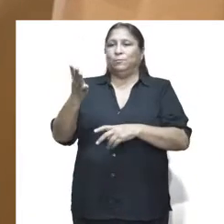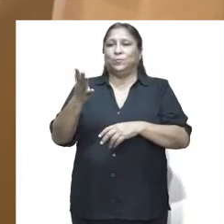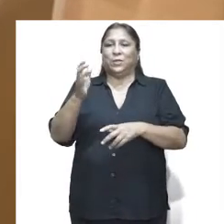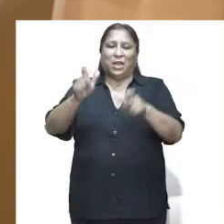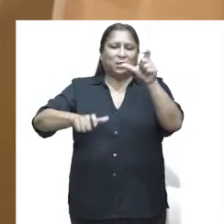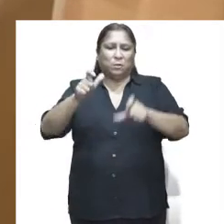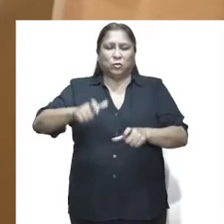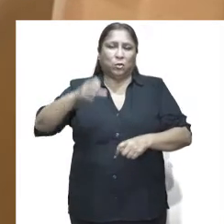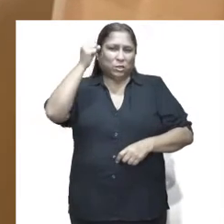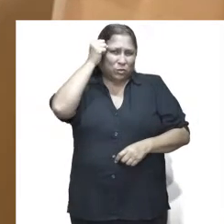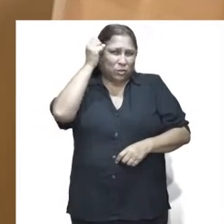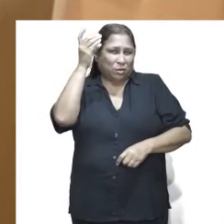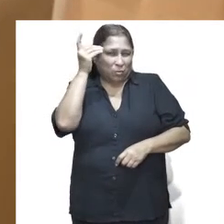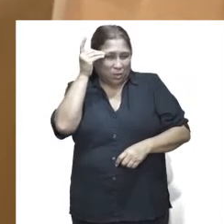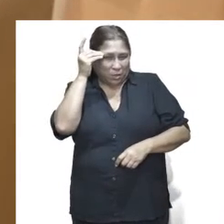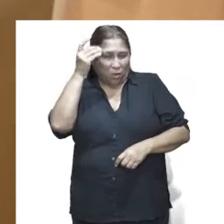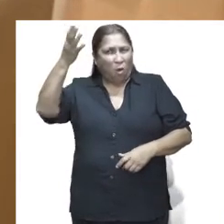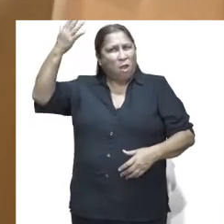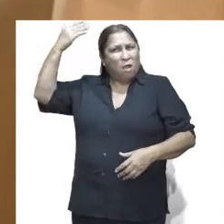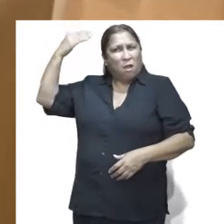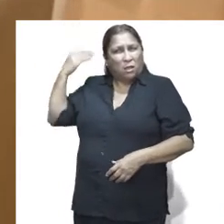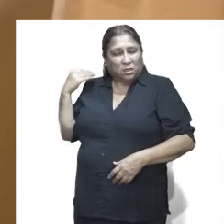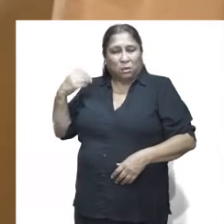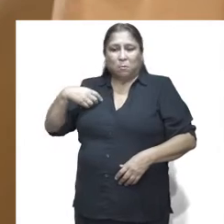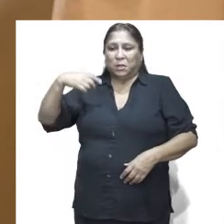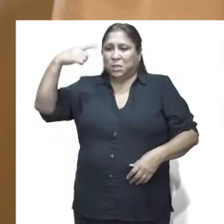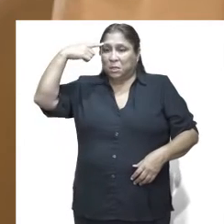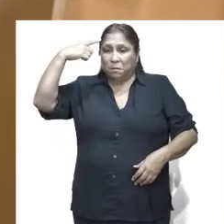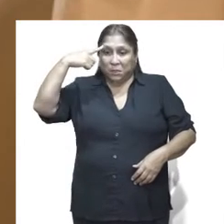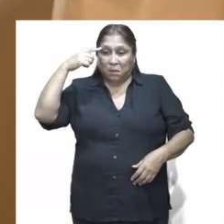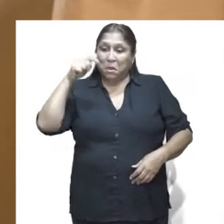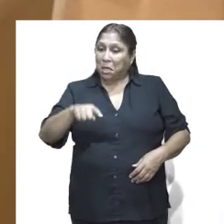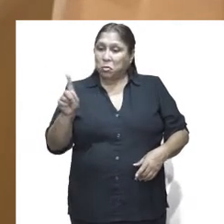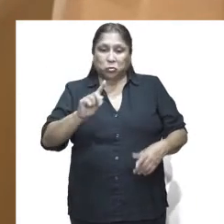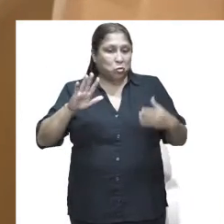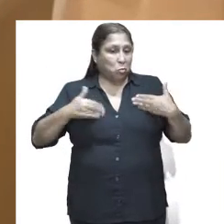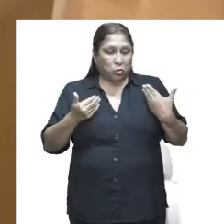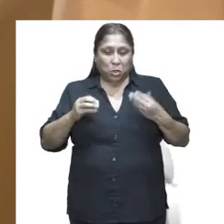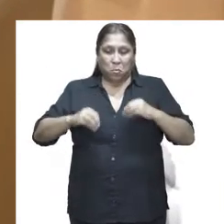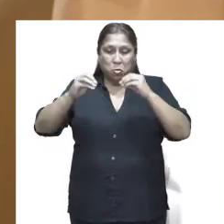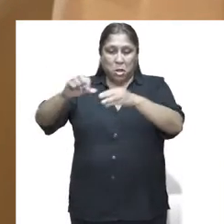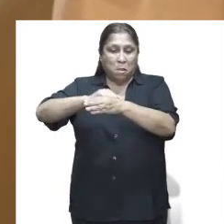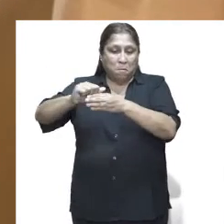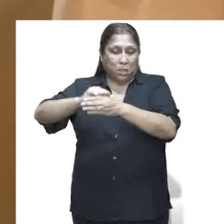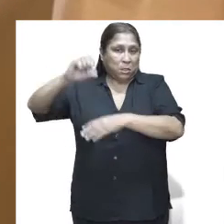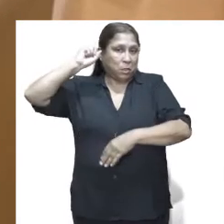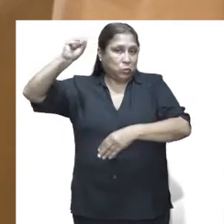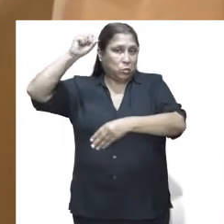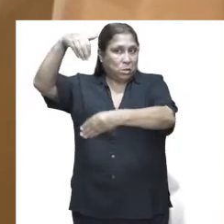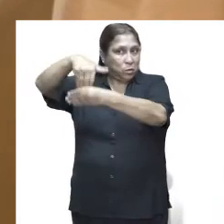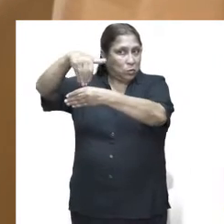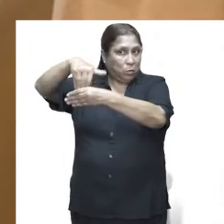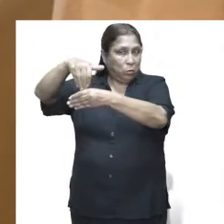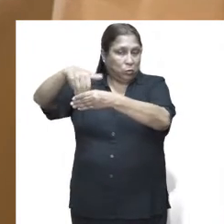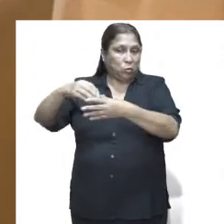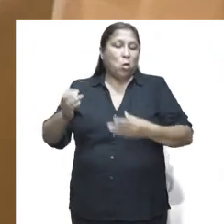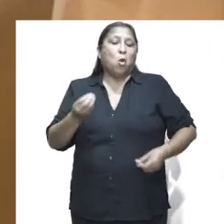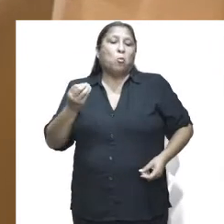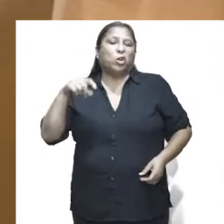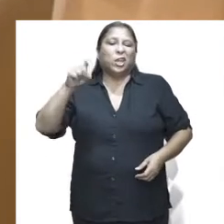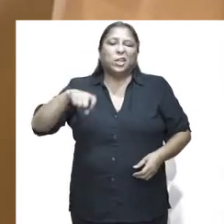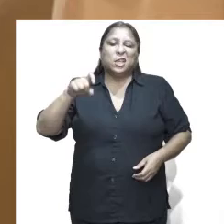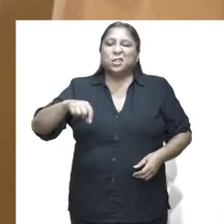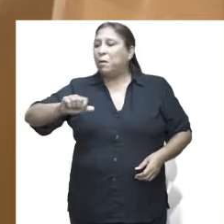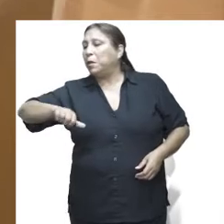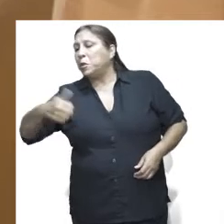Down, anteriormente se consideraba que ellos no podían ejercer el voto porque necesitaban de